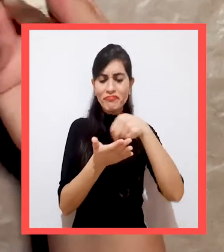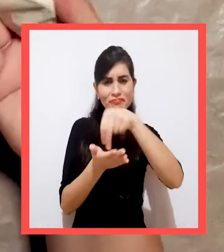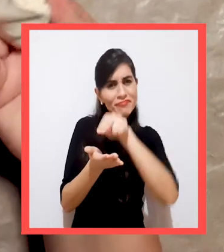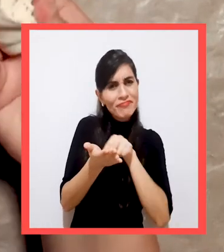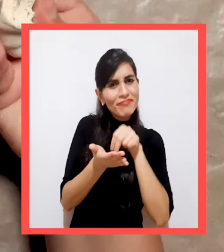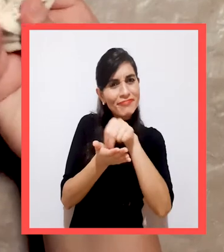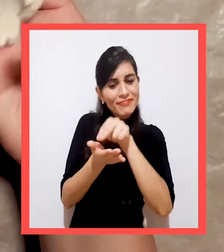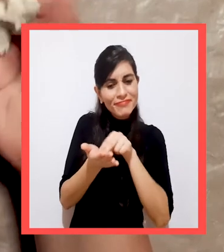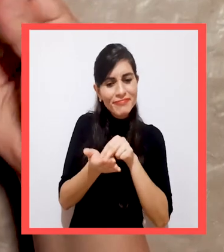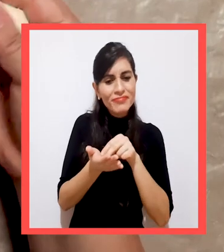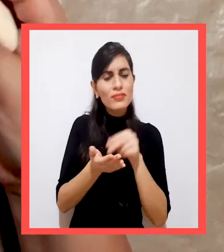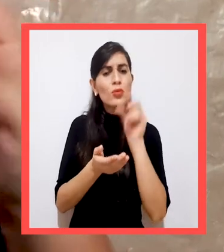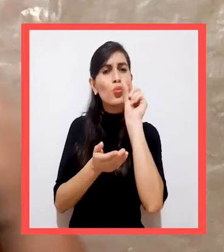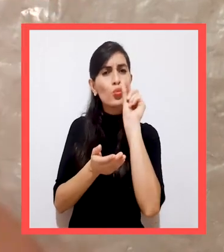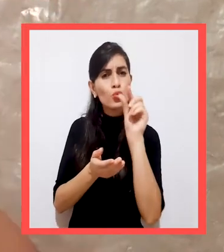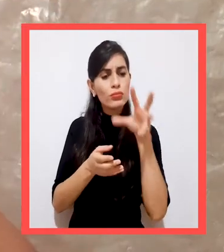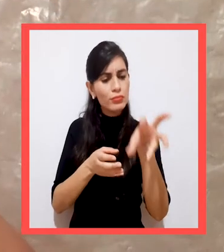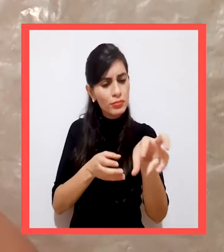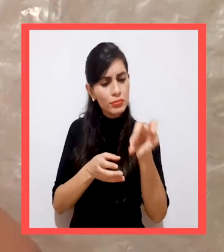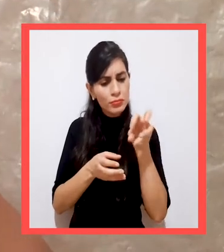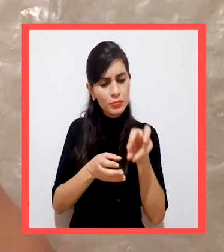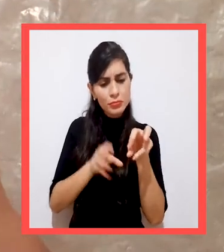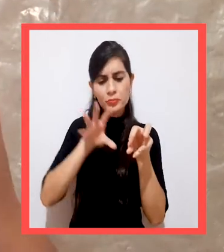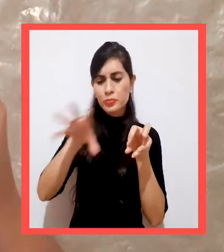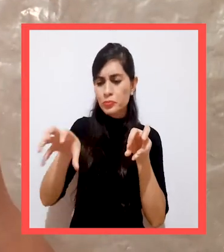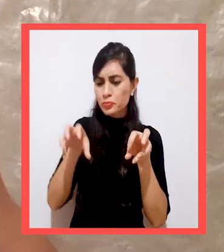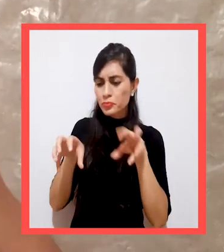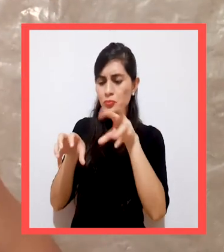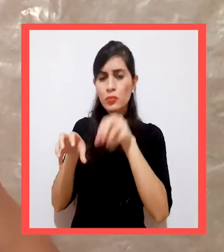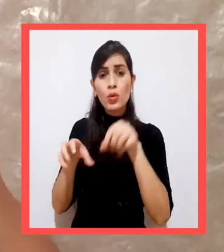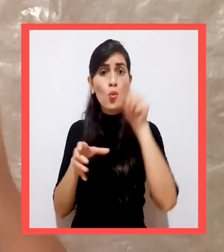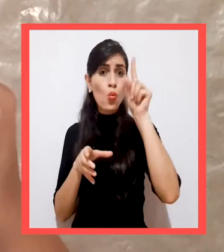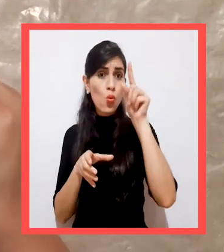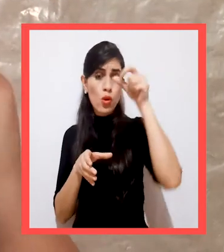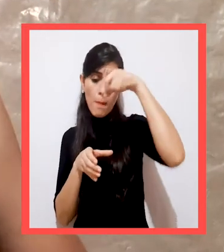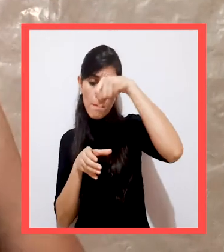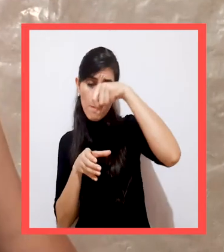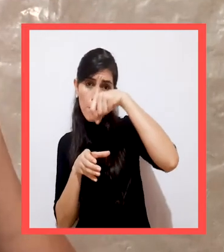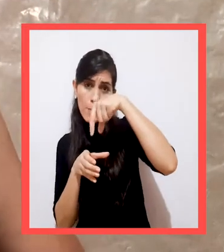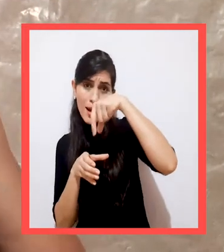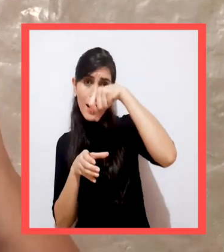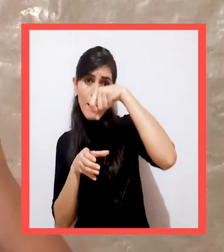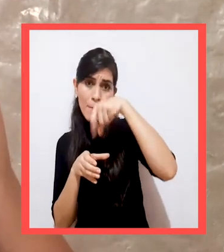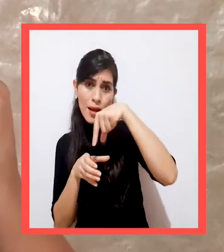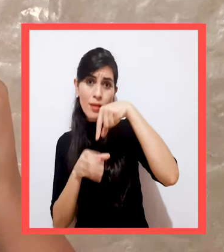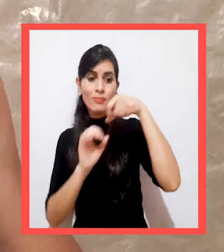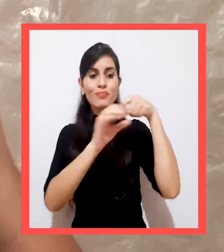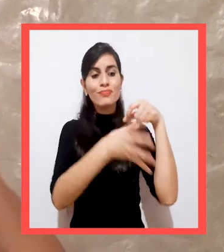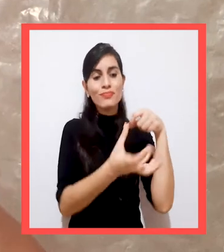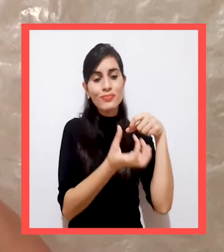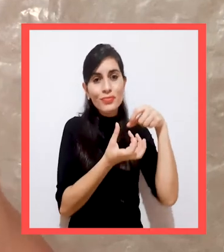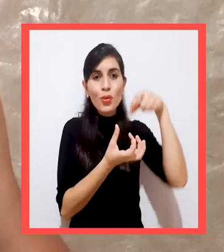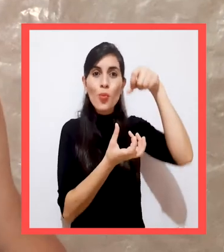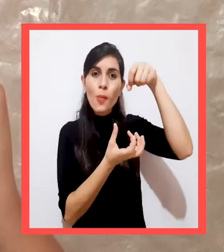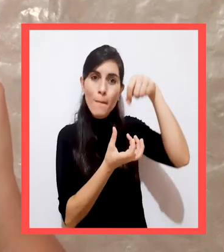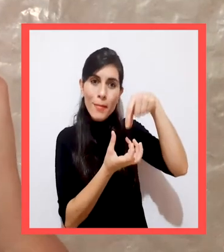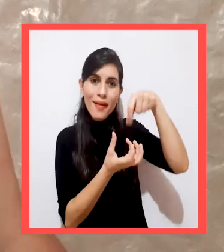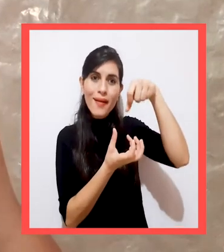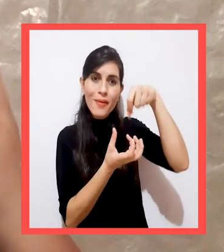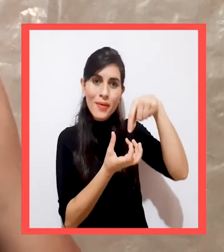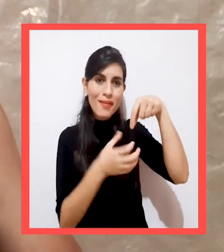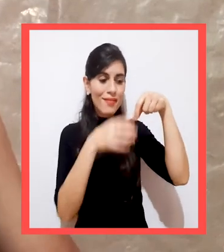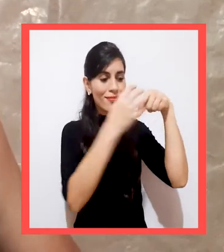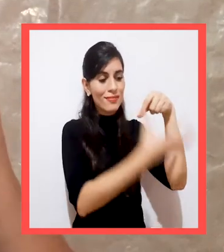las porciones de masa y agregar la pintura por gotas, según la proporción de masa que